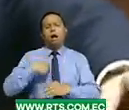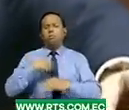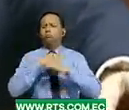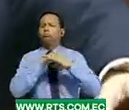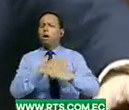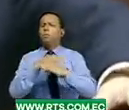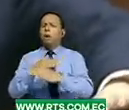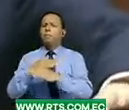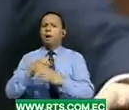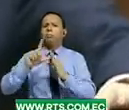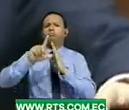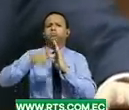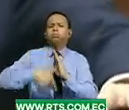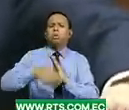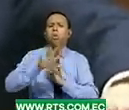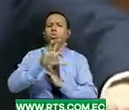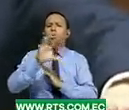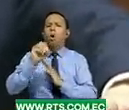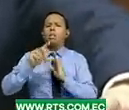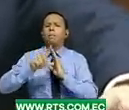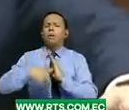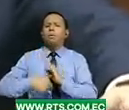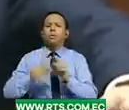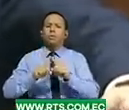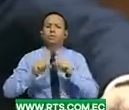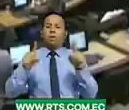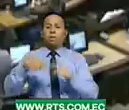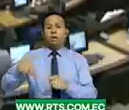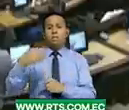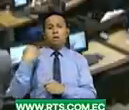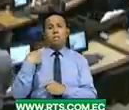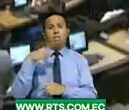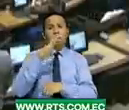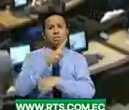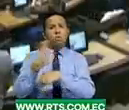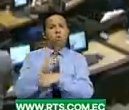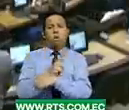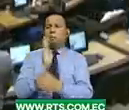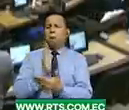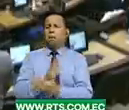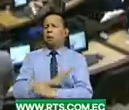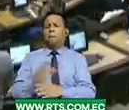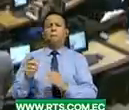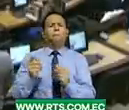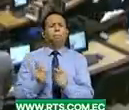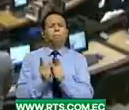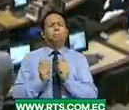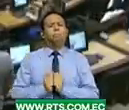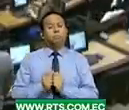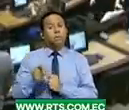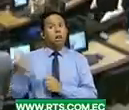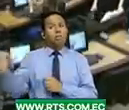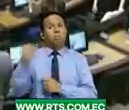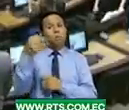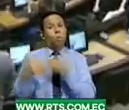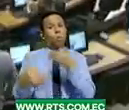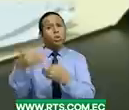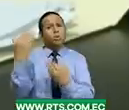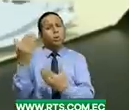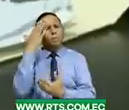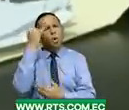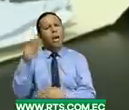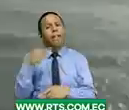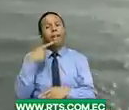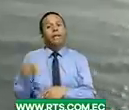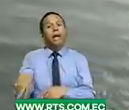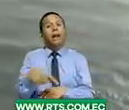en 50 minutos de las 3 horas que disponía. Al jefe de Estado se lo llevó a juicio político por el presunto delito de